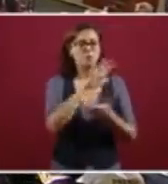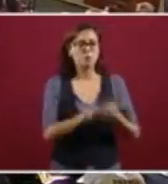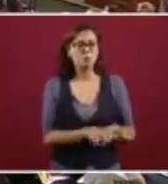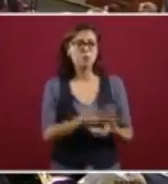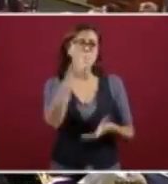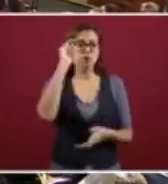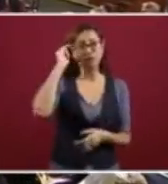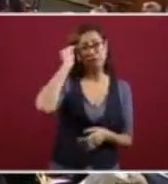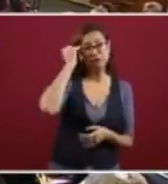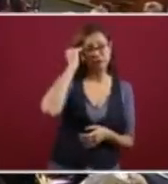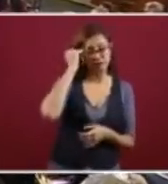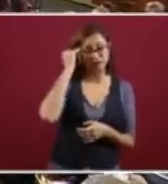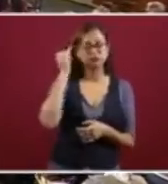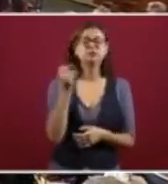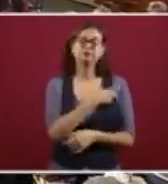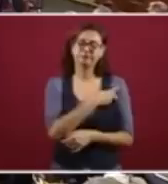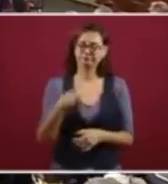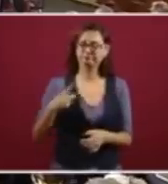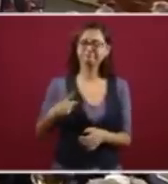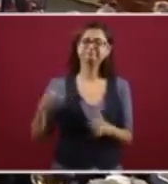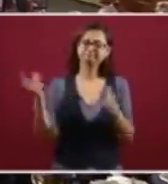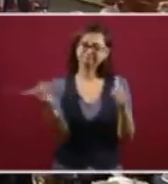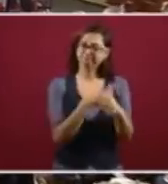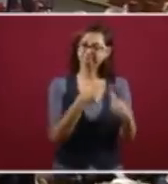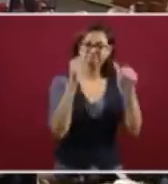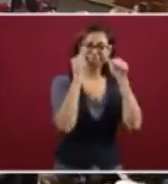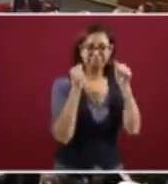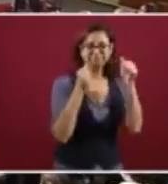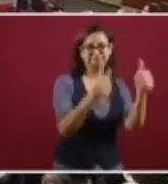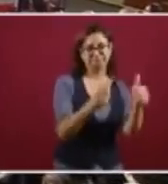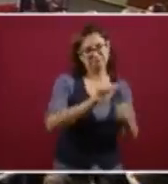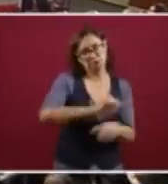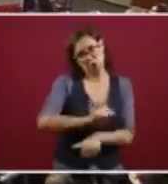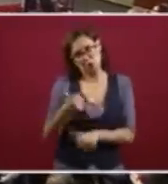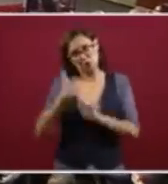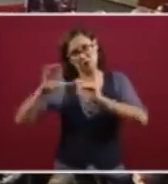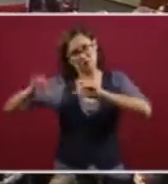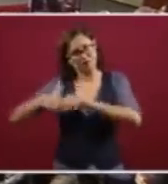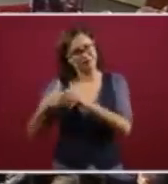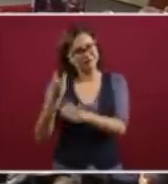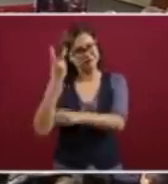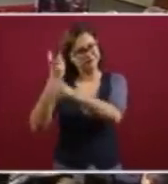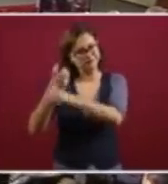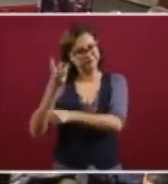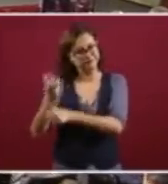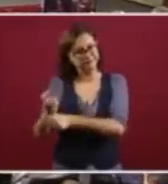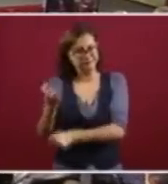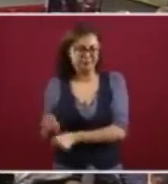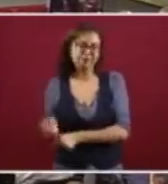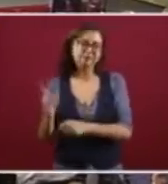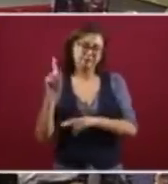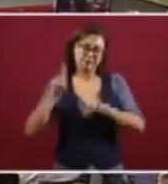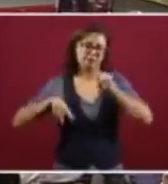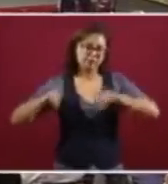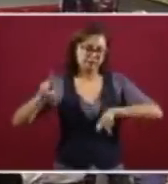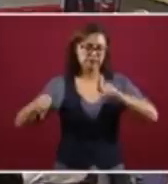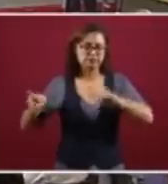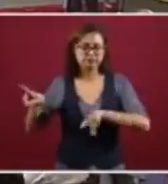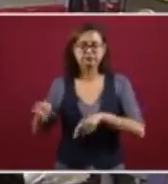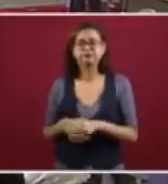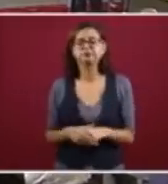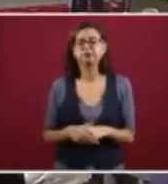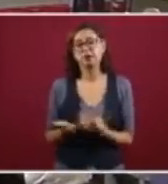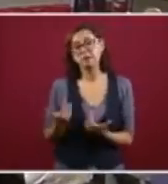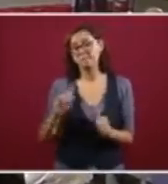indígena, y los criterios específicos del programa nos indican atender prioritariamente en donde hubo